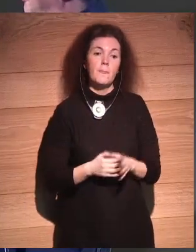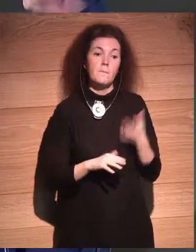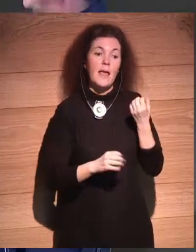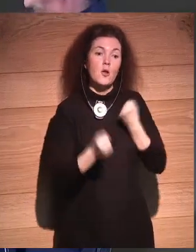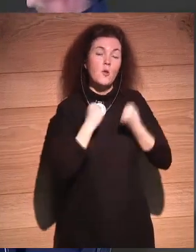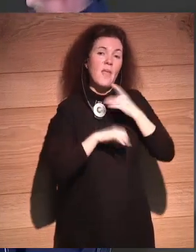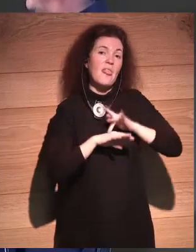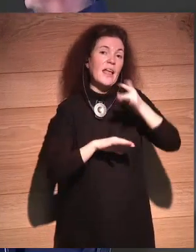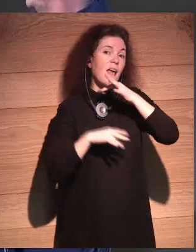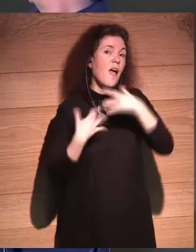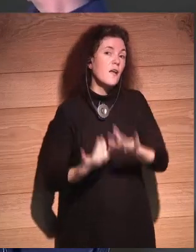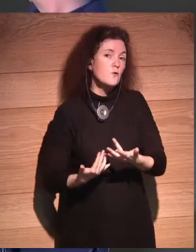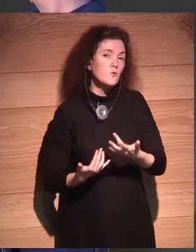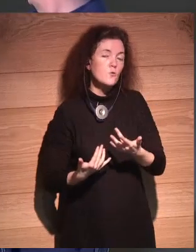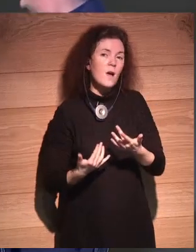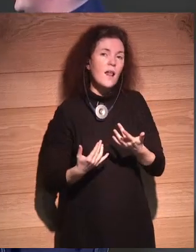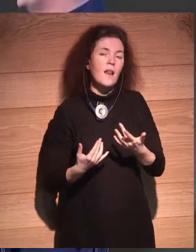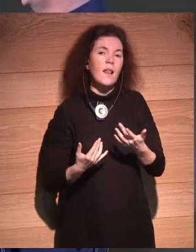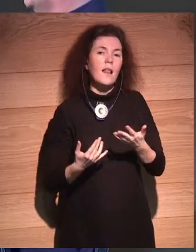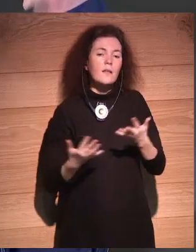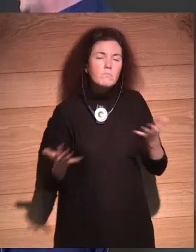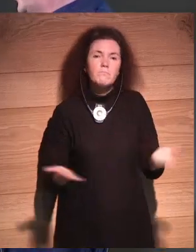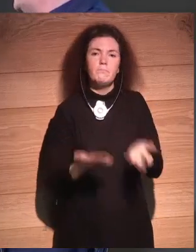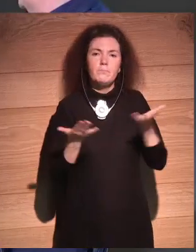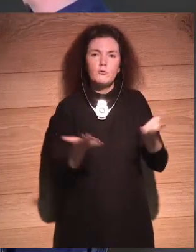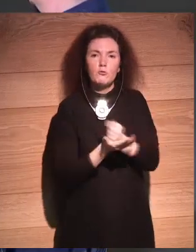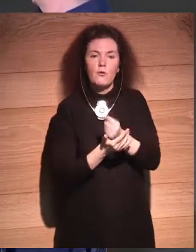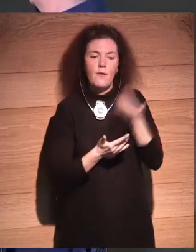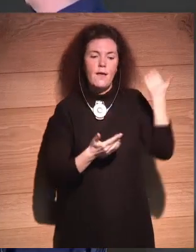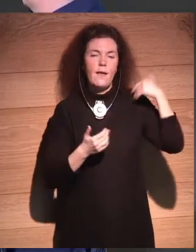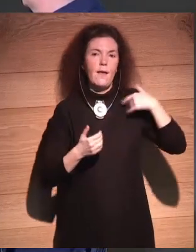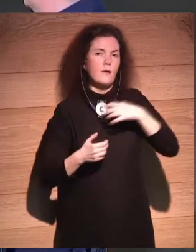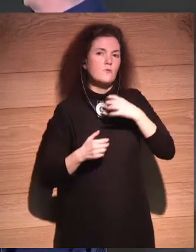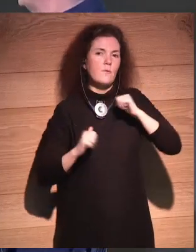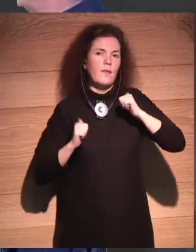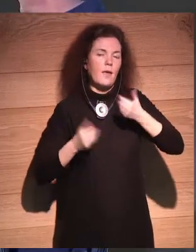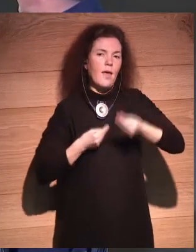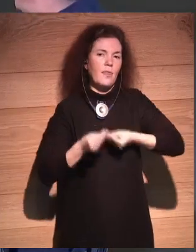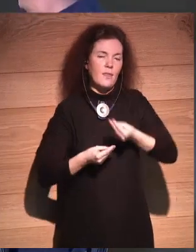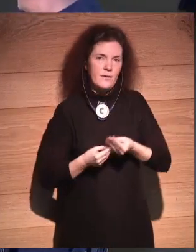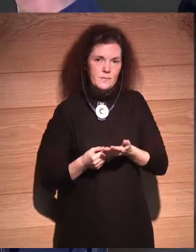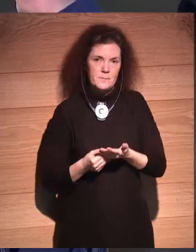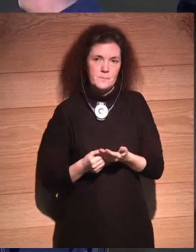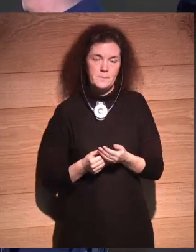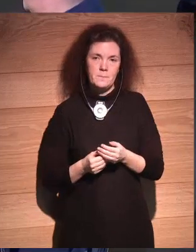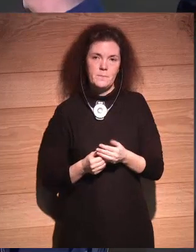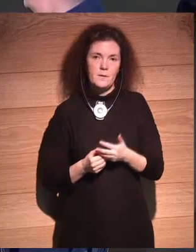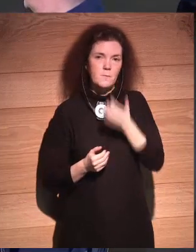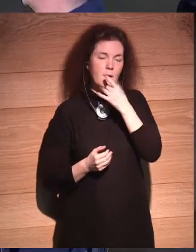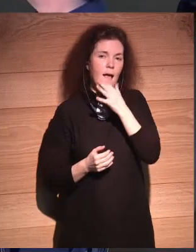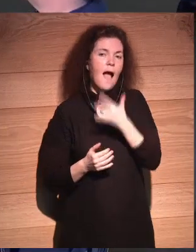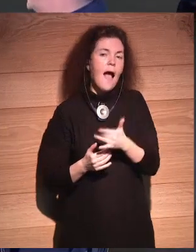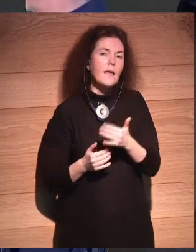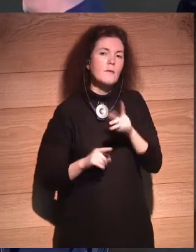economía digital actual incentiva todo lo que era importante al principio. Tenemos el